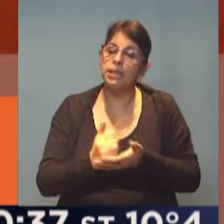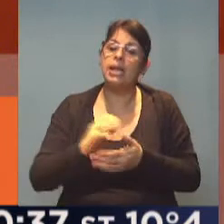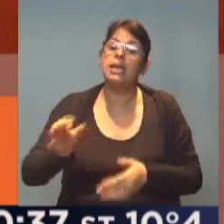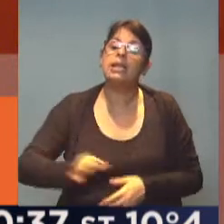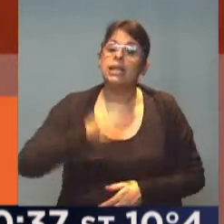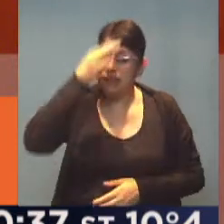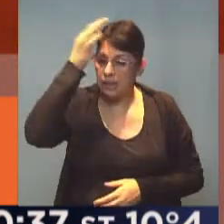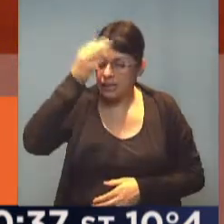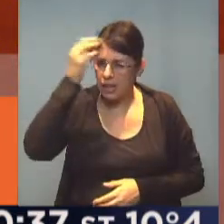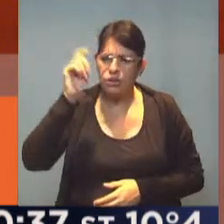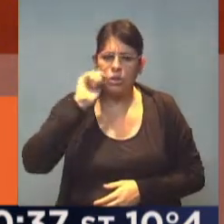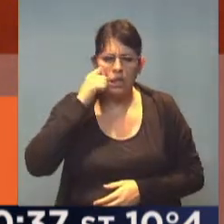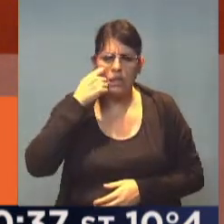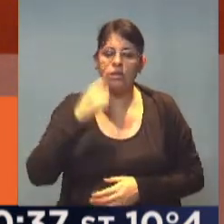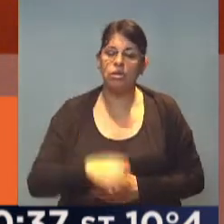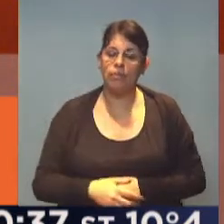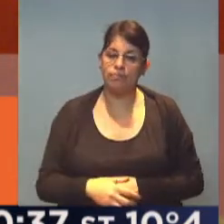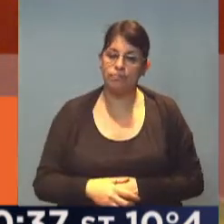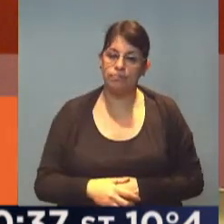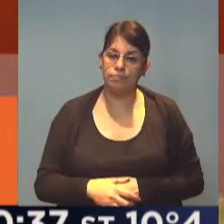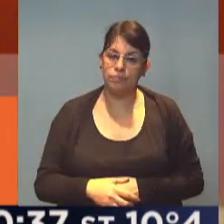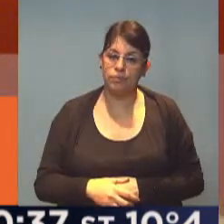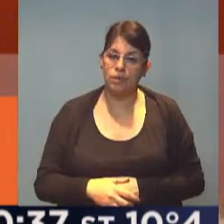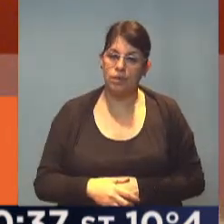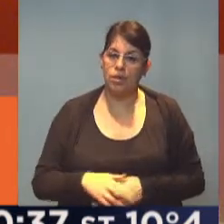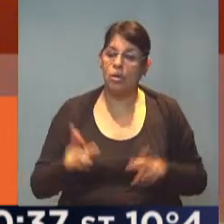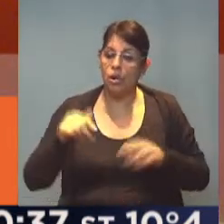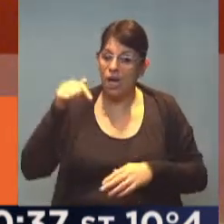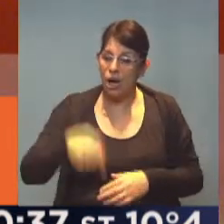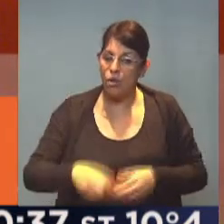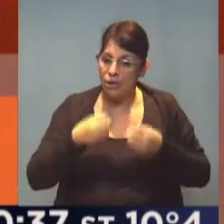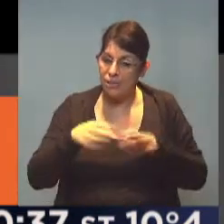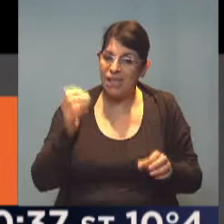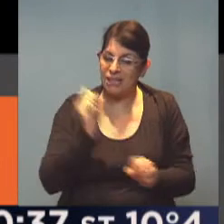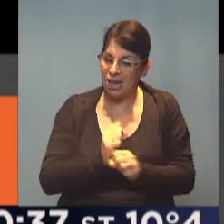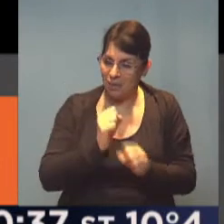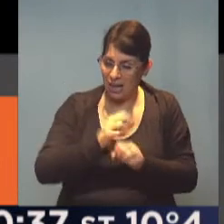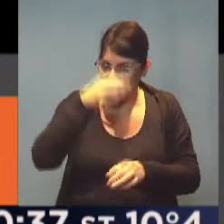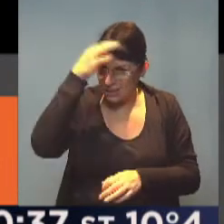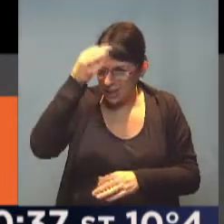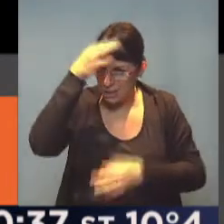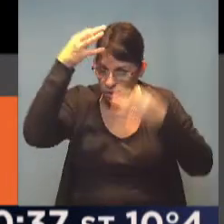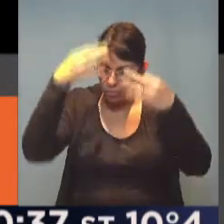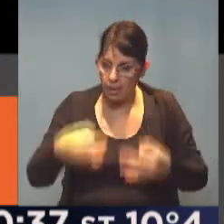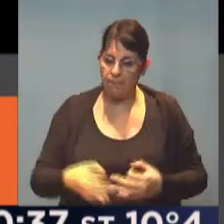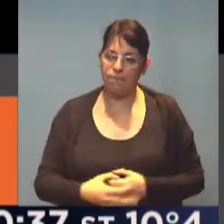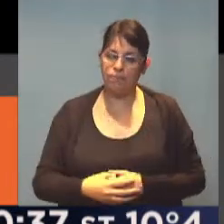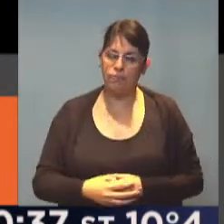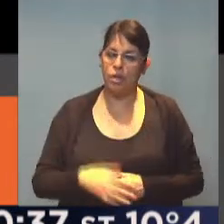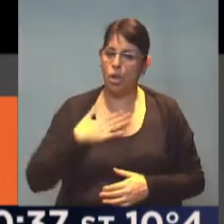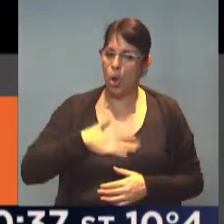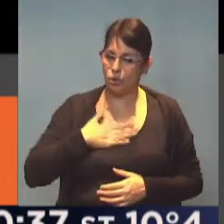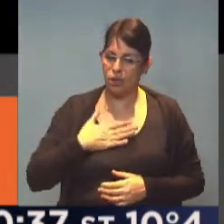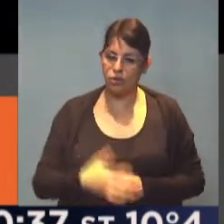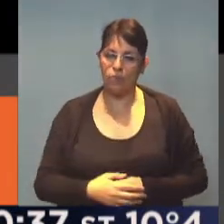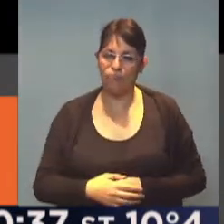teatro extraordinario, así que bueno, esperemos que ahora se ponga en funcionamiento como debe ser, así que bueno, muy contento.